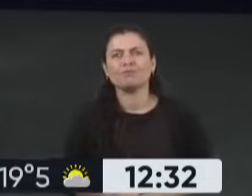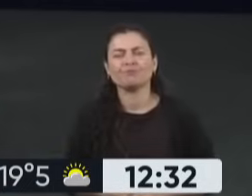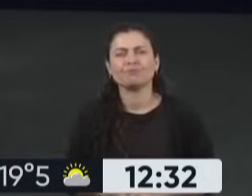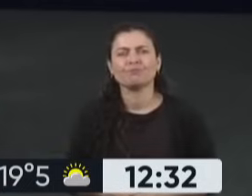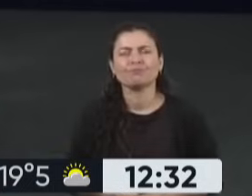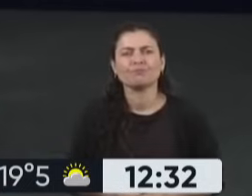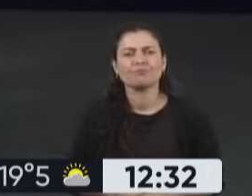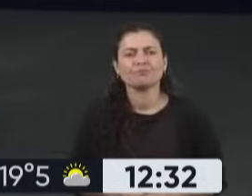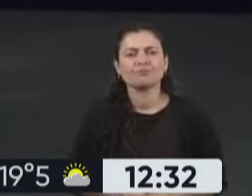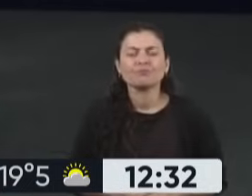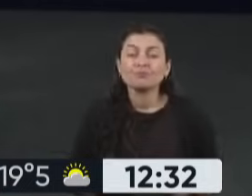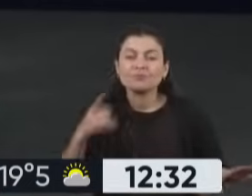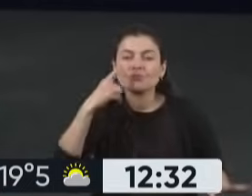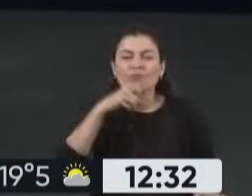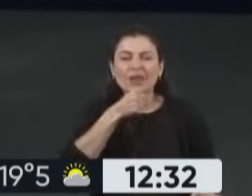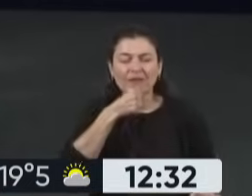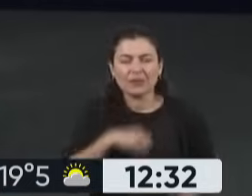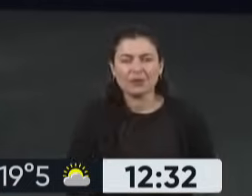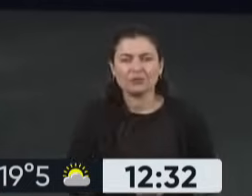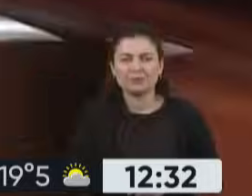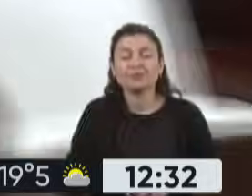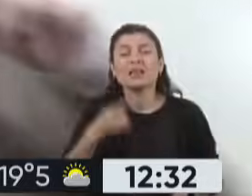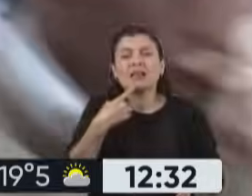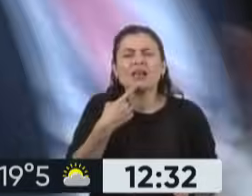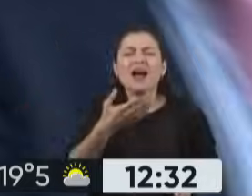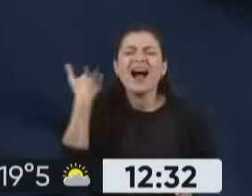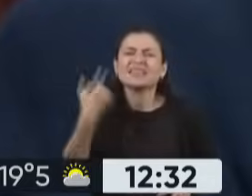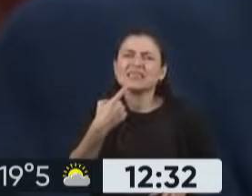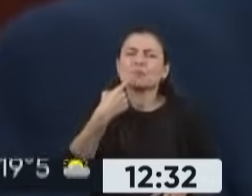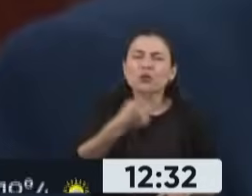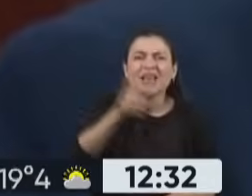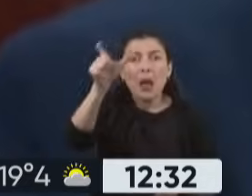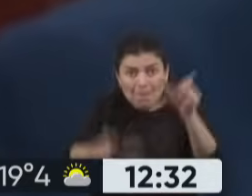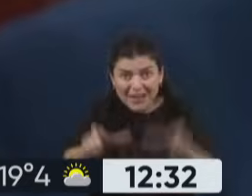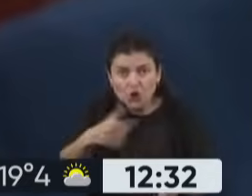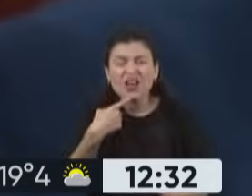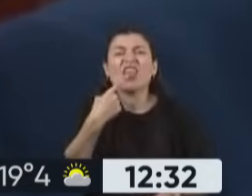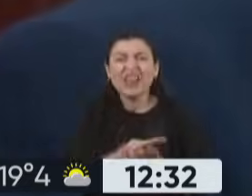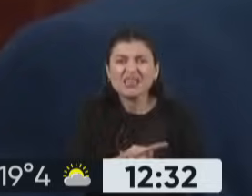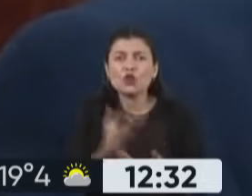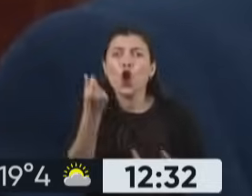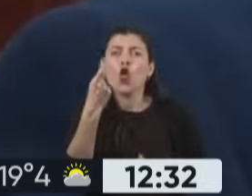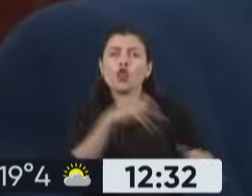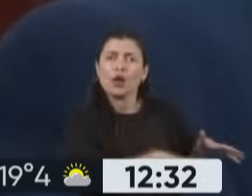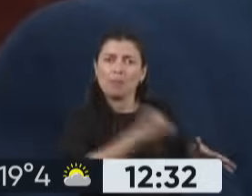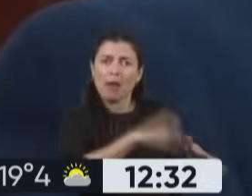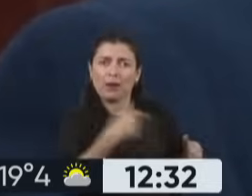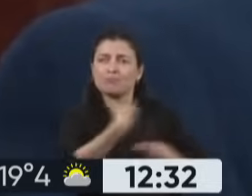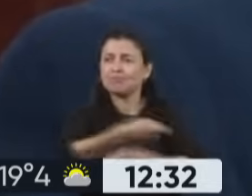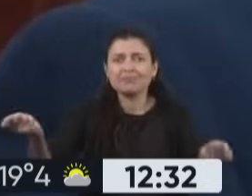Había preguntado si se van, quienes se sumen a este nuevo régimen, si van a pagar impuestos, y por otra parte si ARCA va a hacer investigaciones o